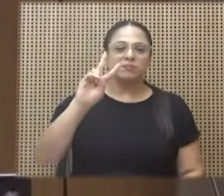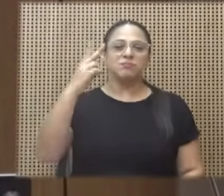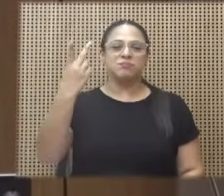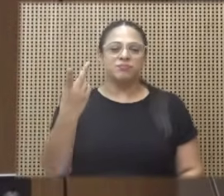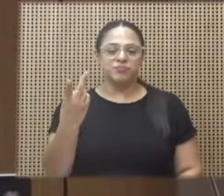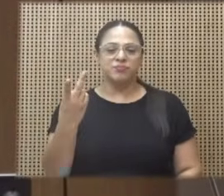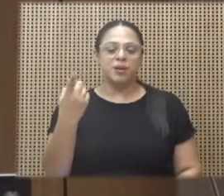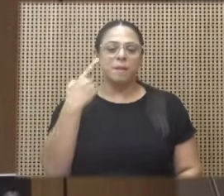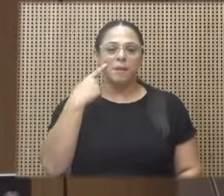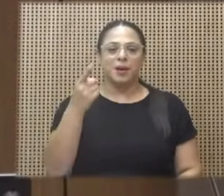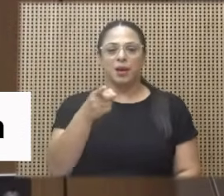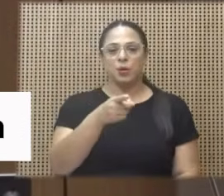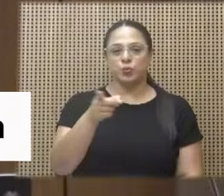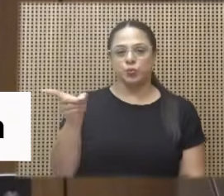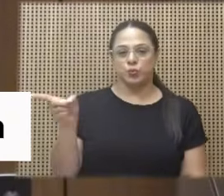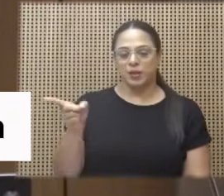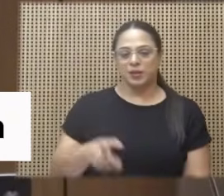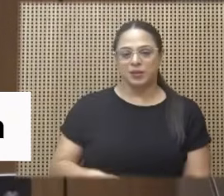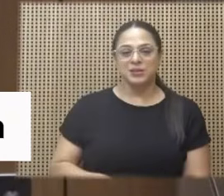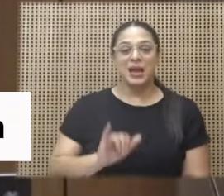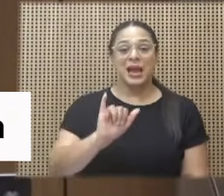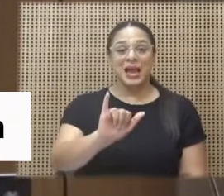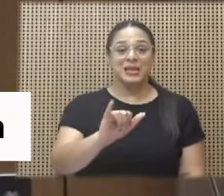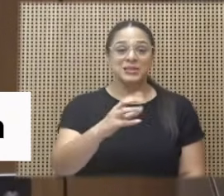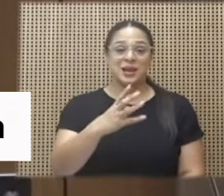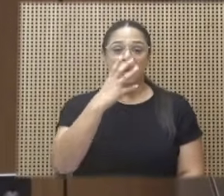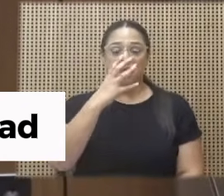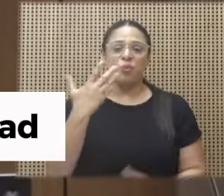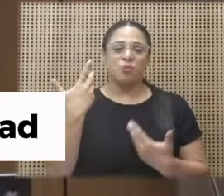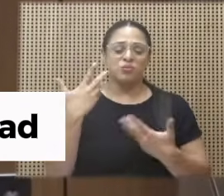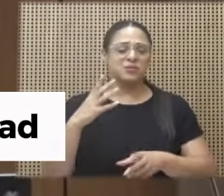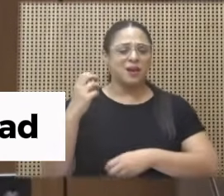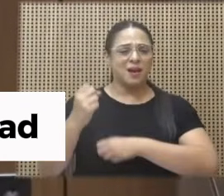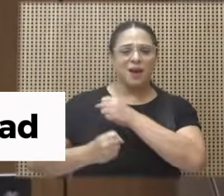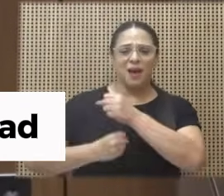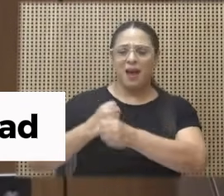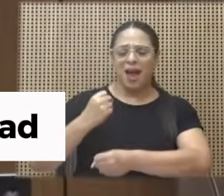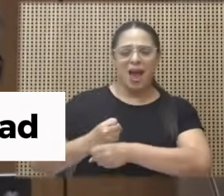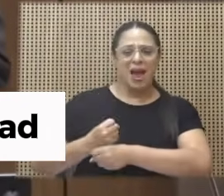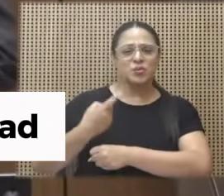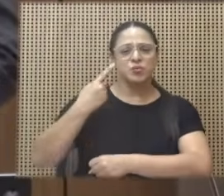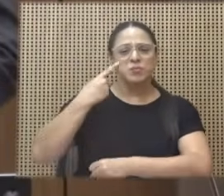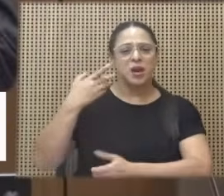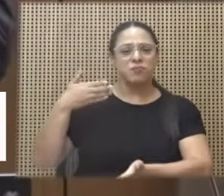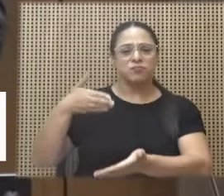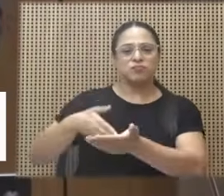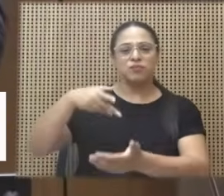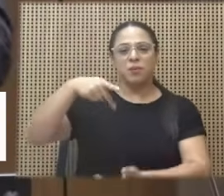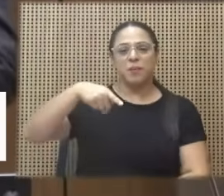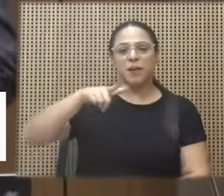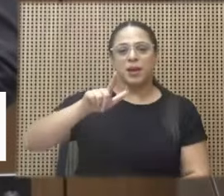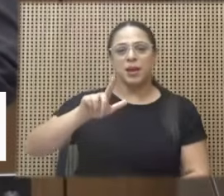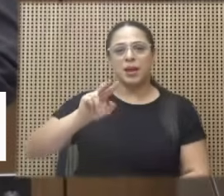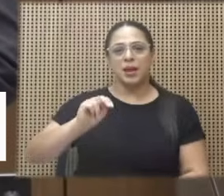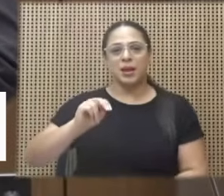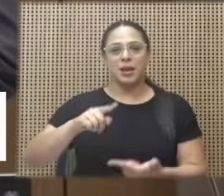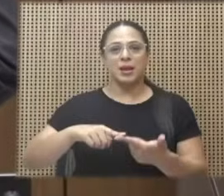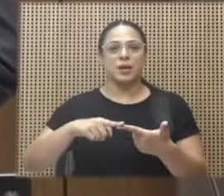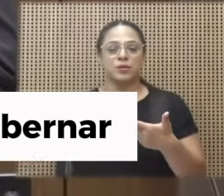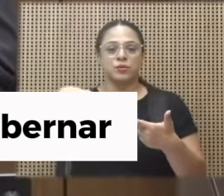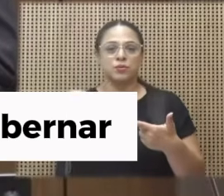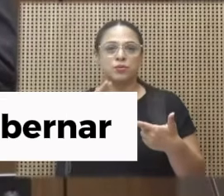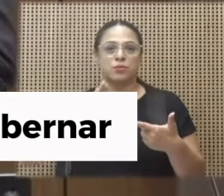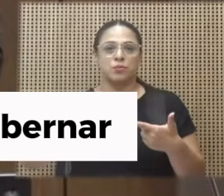les revierte a ustedes. Ese enojo ya tiene décadas hacia Liberación Nacional y hacia la unidad, y a otros nunca los ha